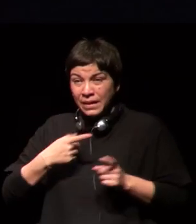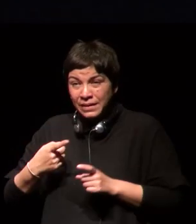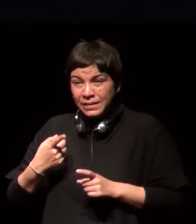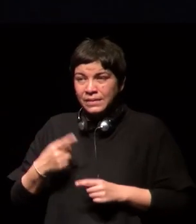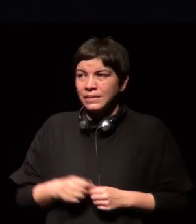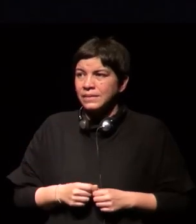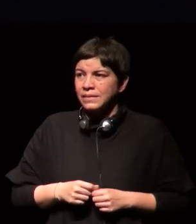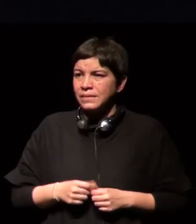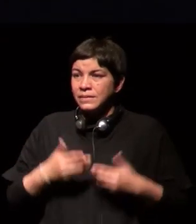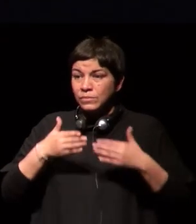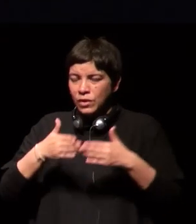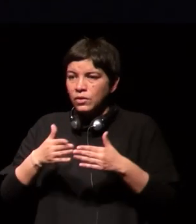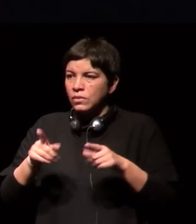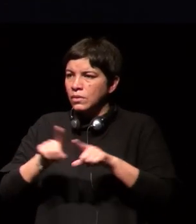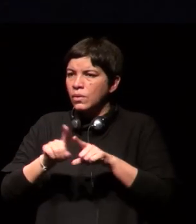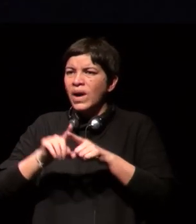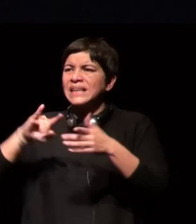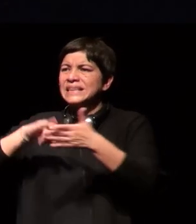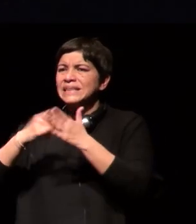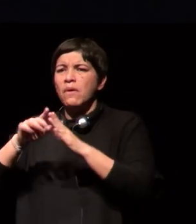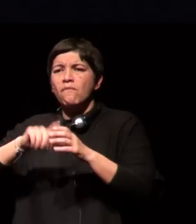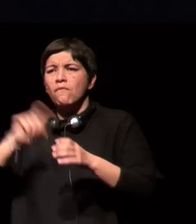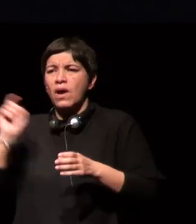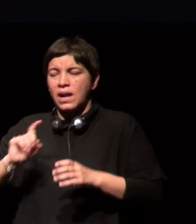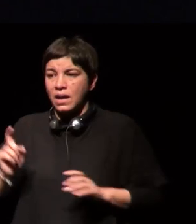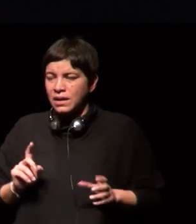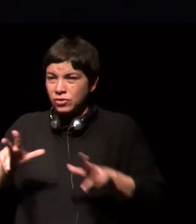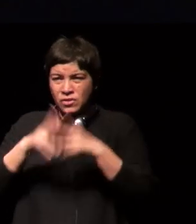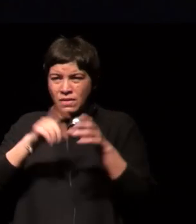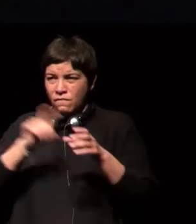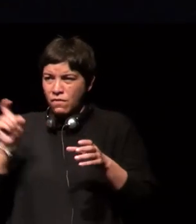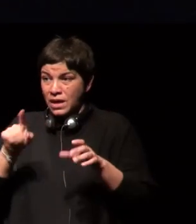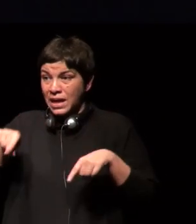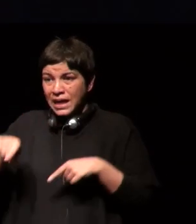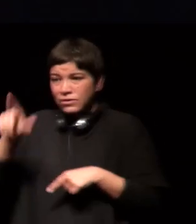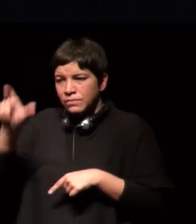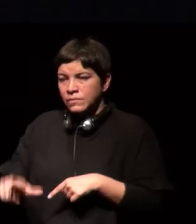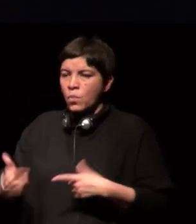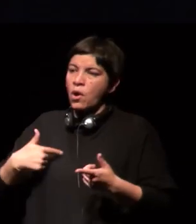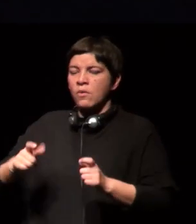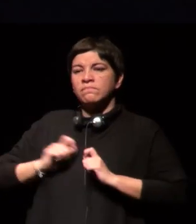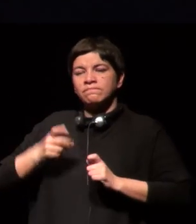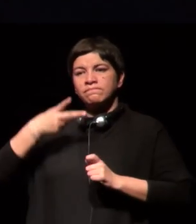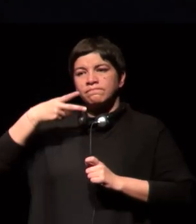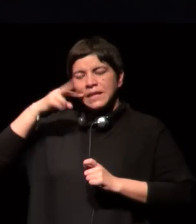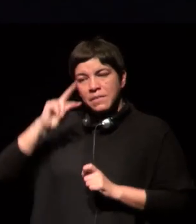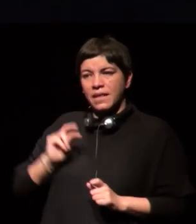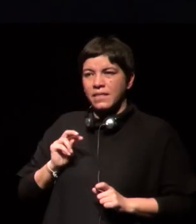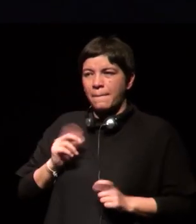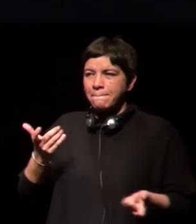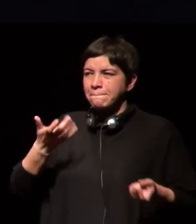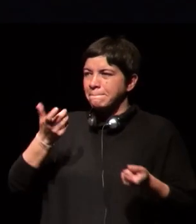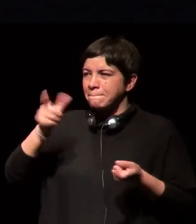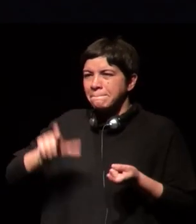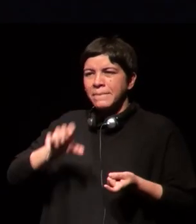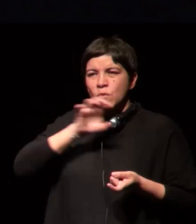sistema. Con lo cual, supongo que esto le perfiló como la persona que hoy conocemos, curiosa, generosa,